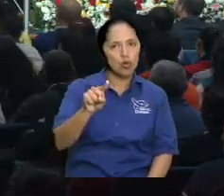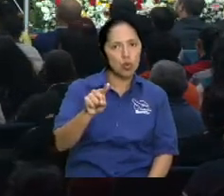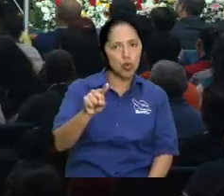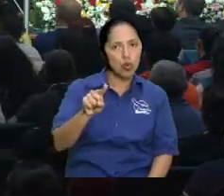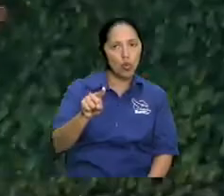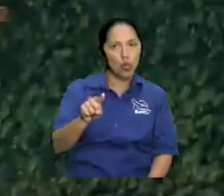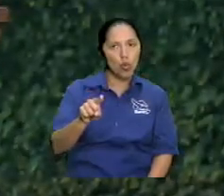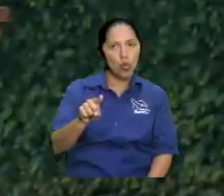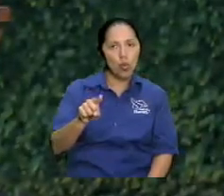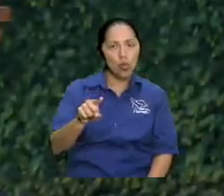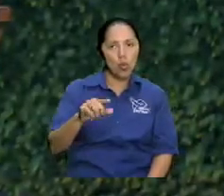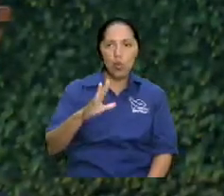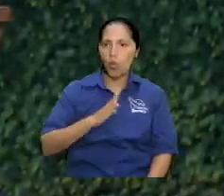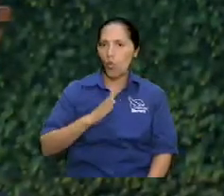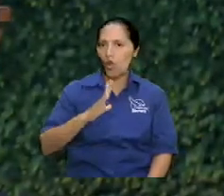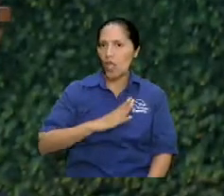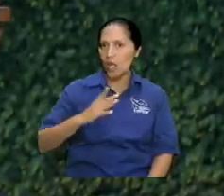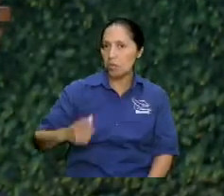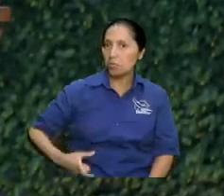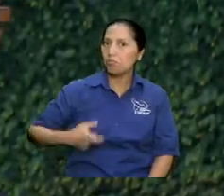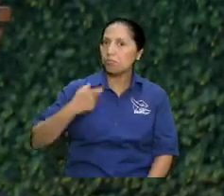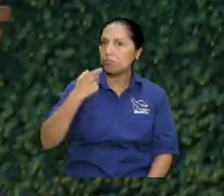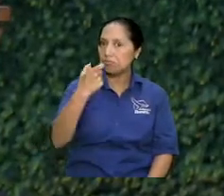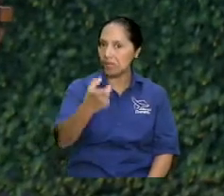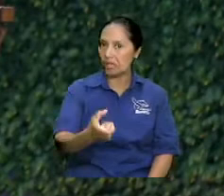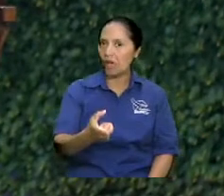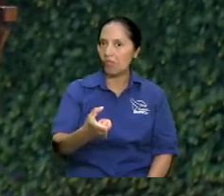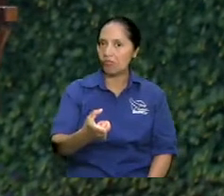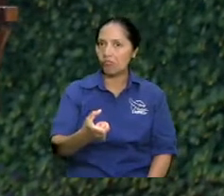Ay, pero ya me revolvió el estómago.